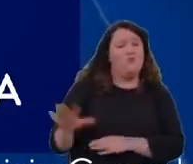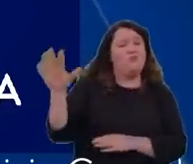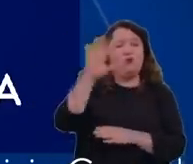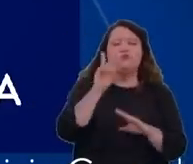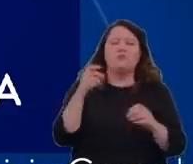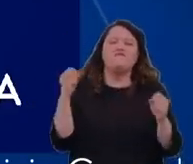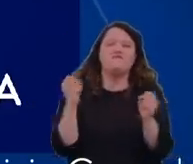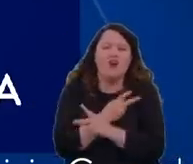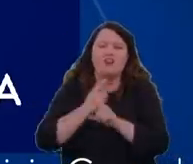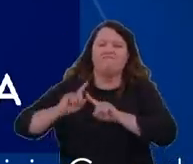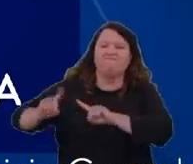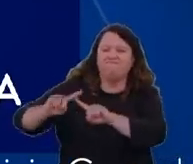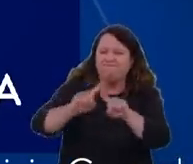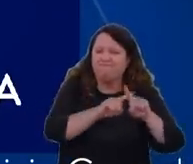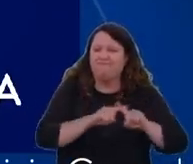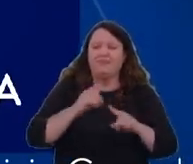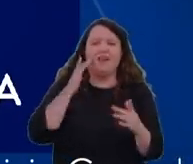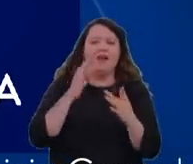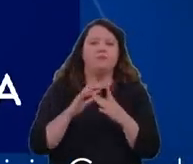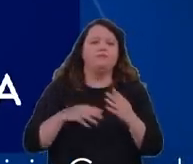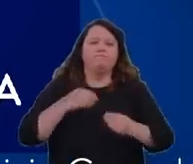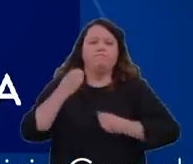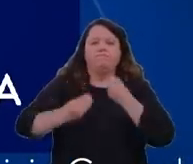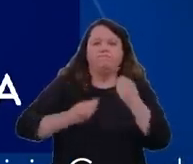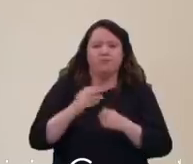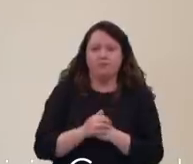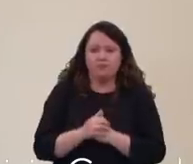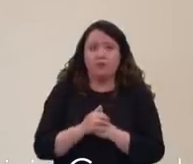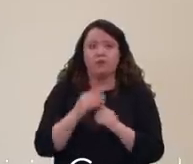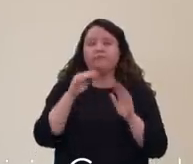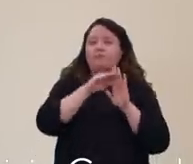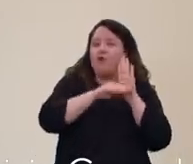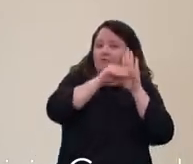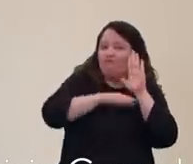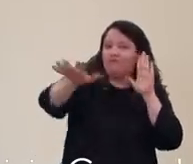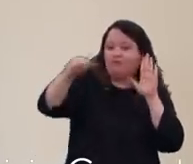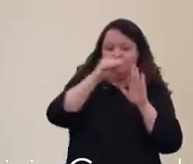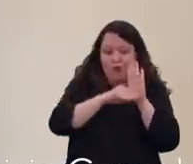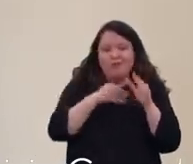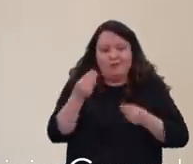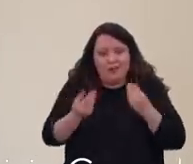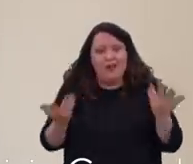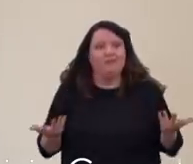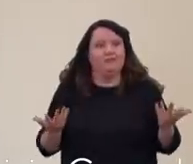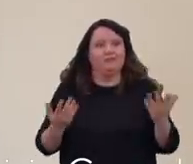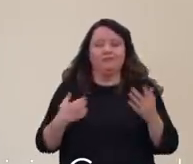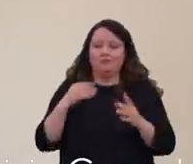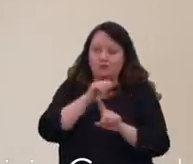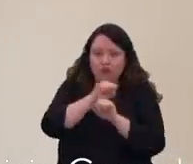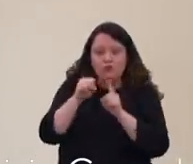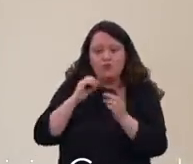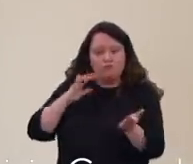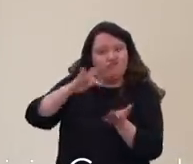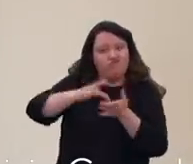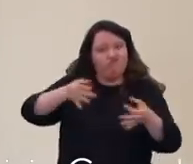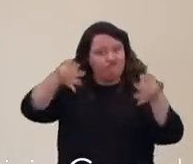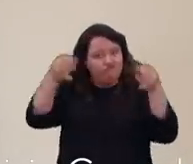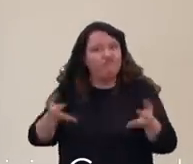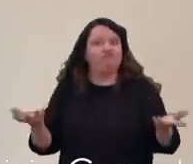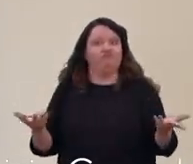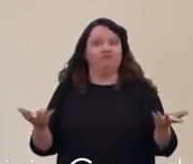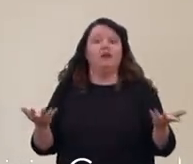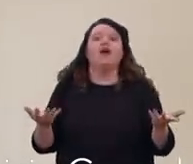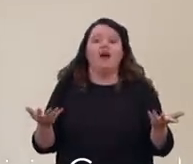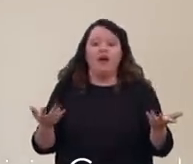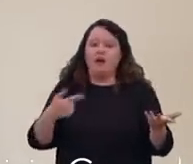causas violentas. ¿Qué vamos a hacer? Políticas públicas, intervención social real. Para